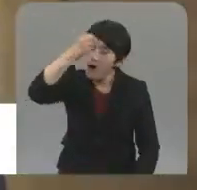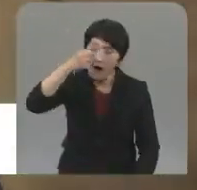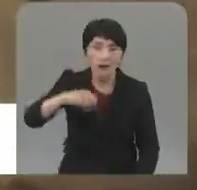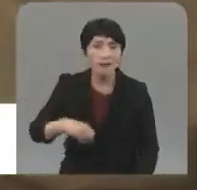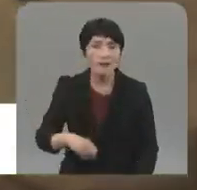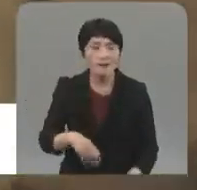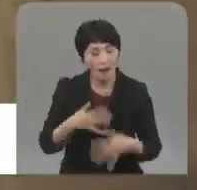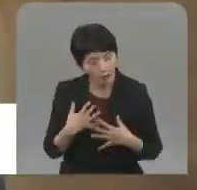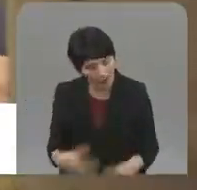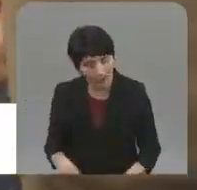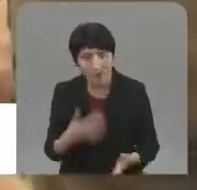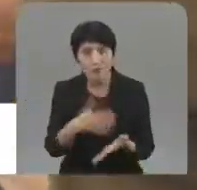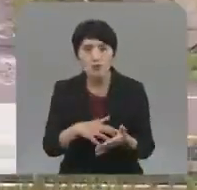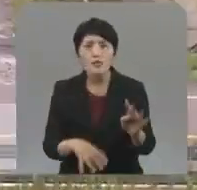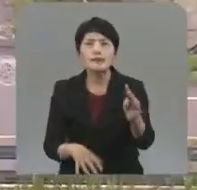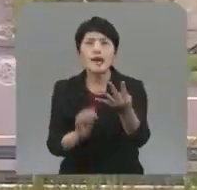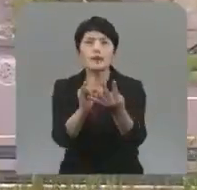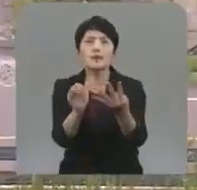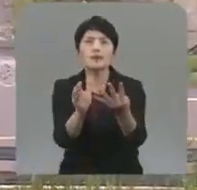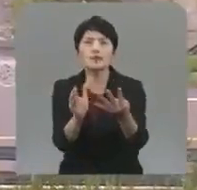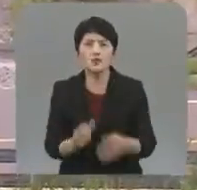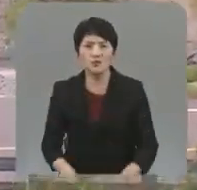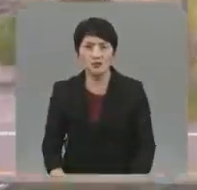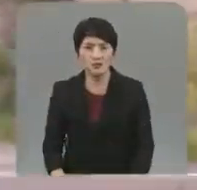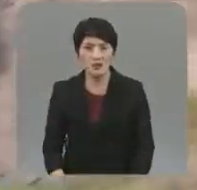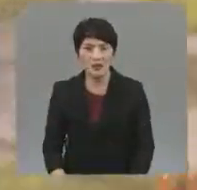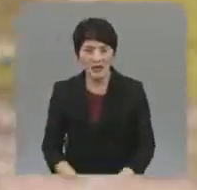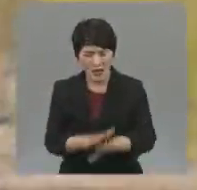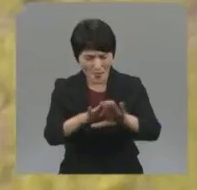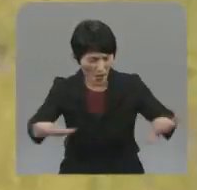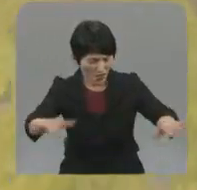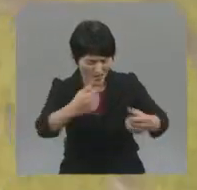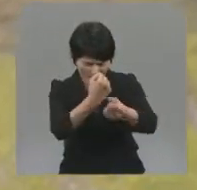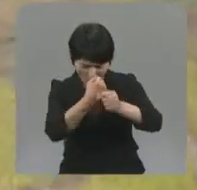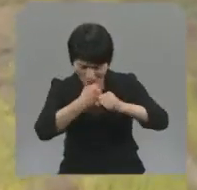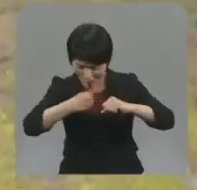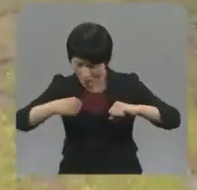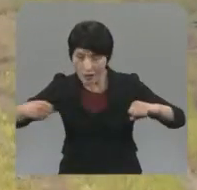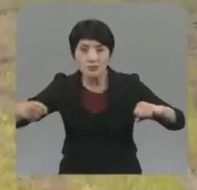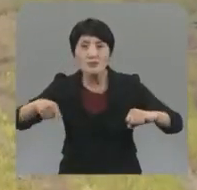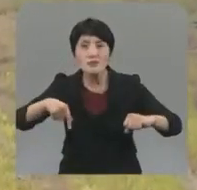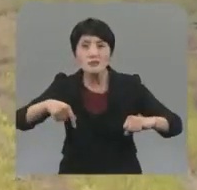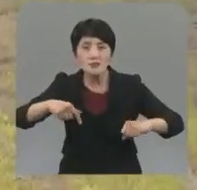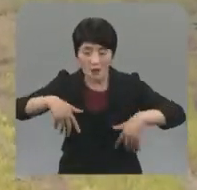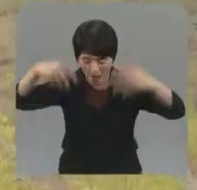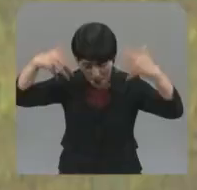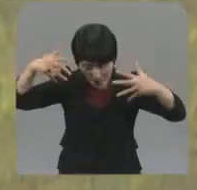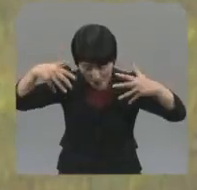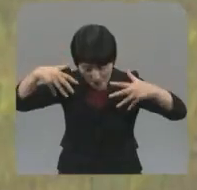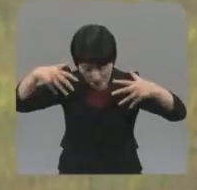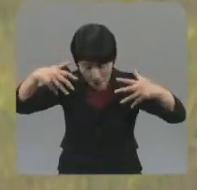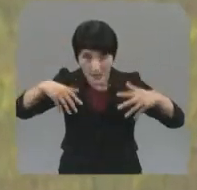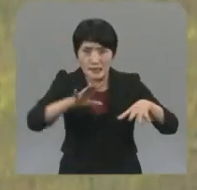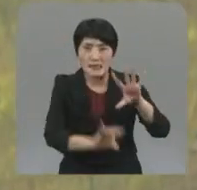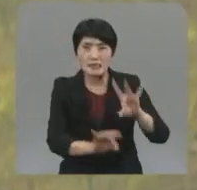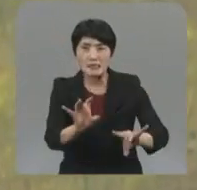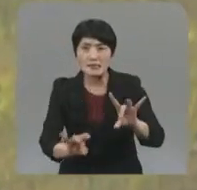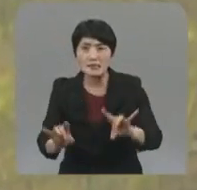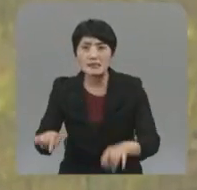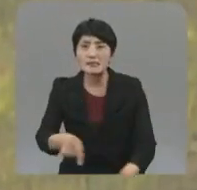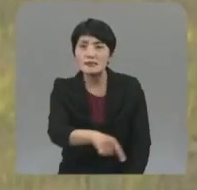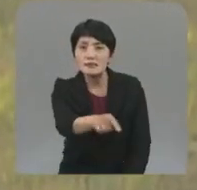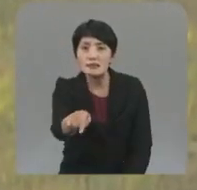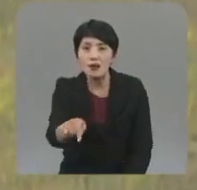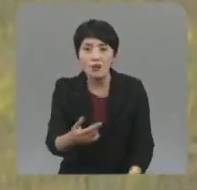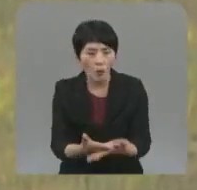junto con las altas temperaturas coexiste el riesgo de lluvias durante el jamboree que ha obligado a habilitar sistemas de drenaje y refugios provisionales